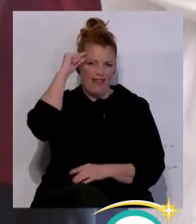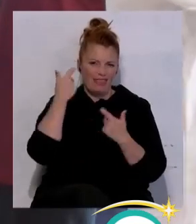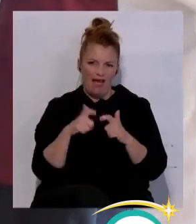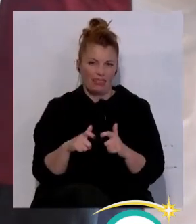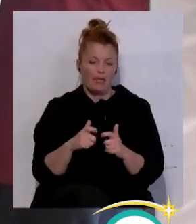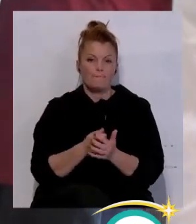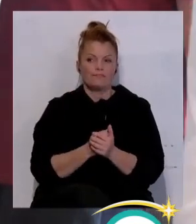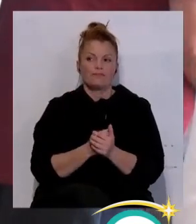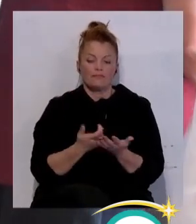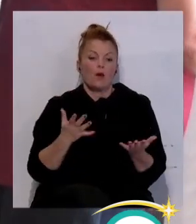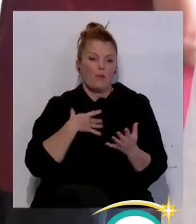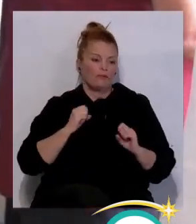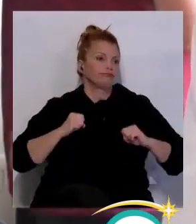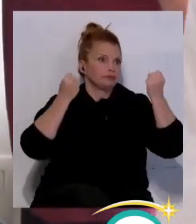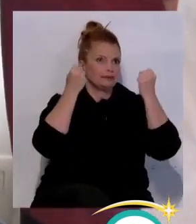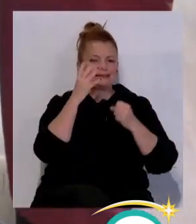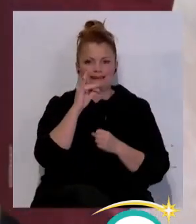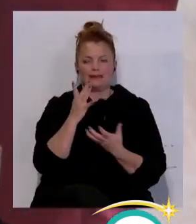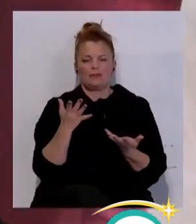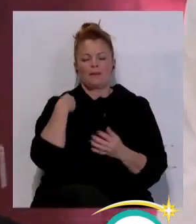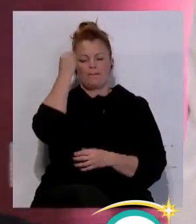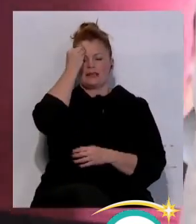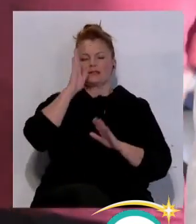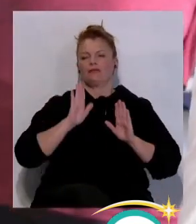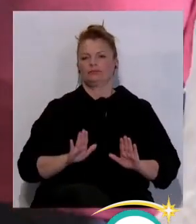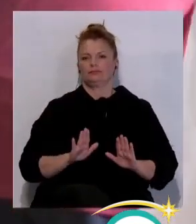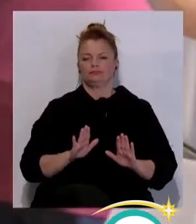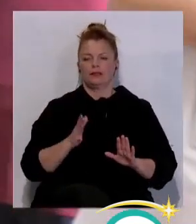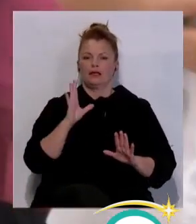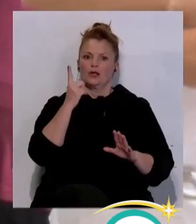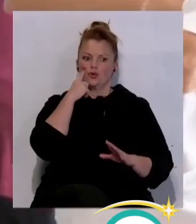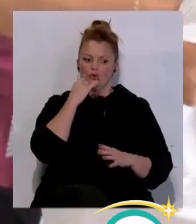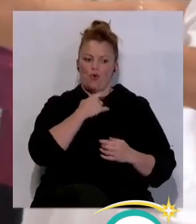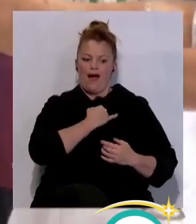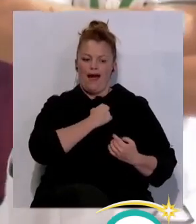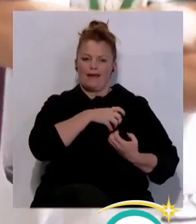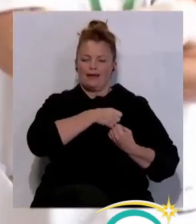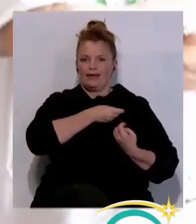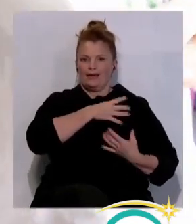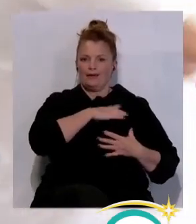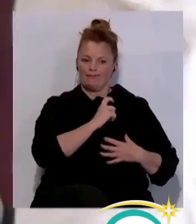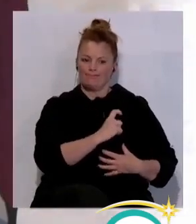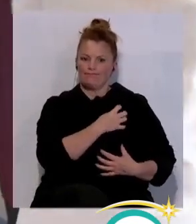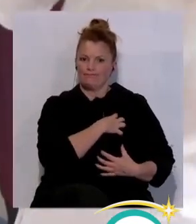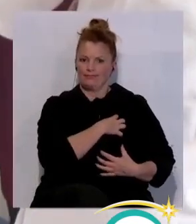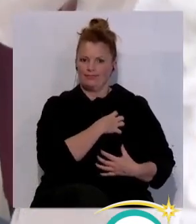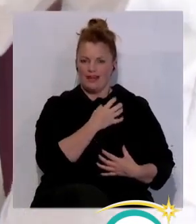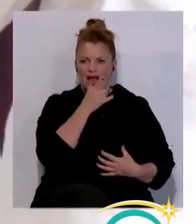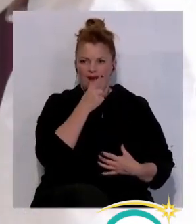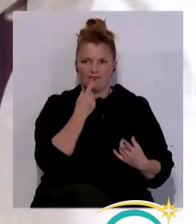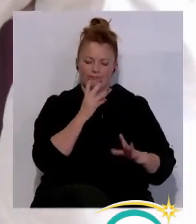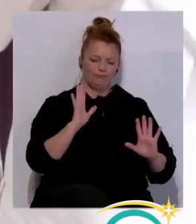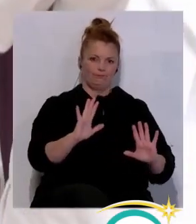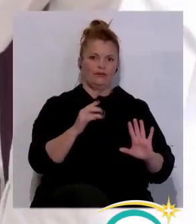mejor alguna que otra vez te puedes alterar un poco, pero piensas y dices, oye, tengo un estén puesto, en su día me dio, y ahora pues me toca